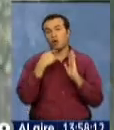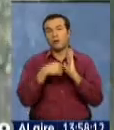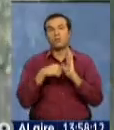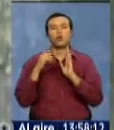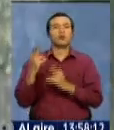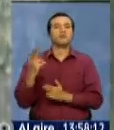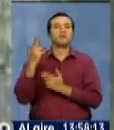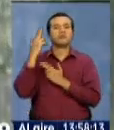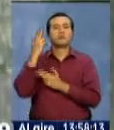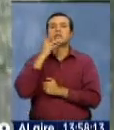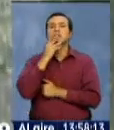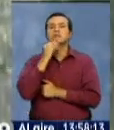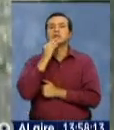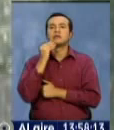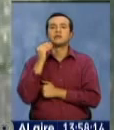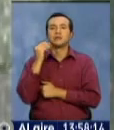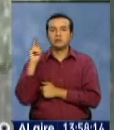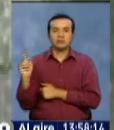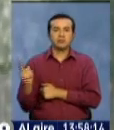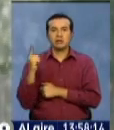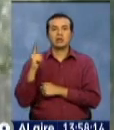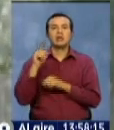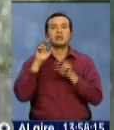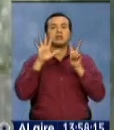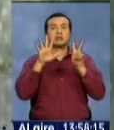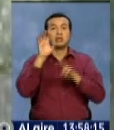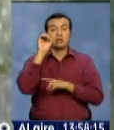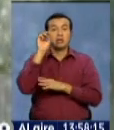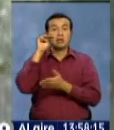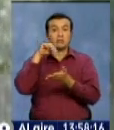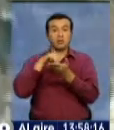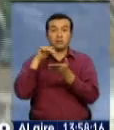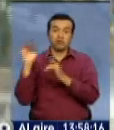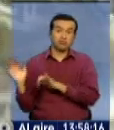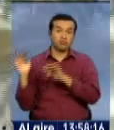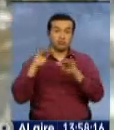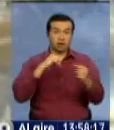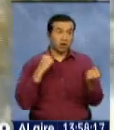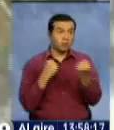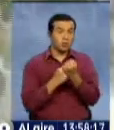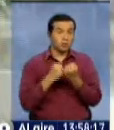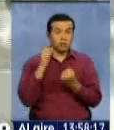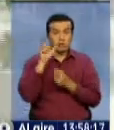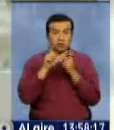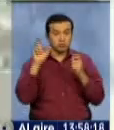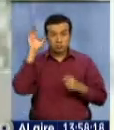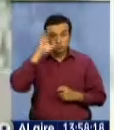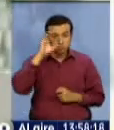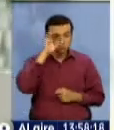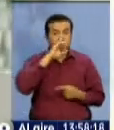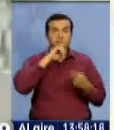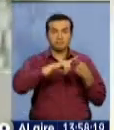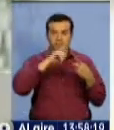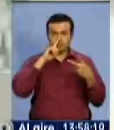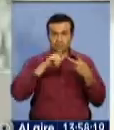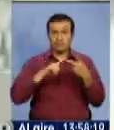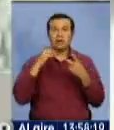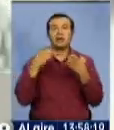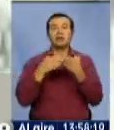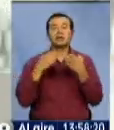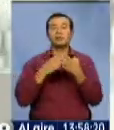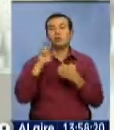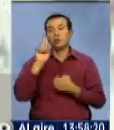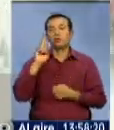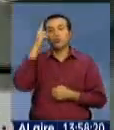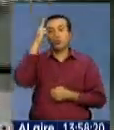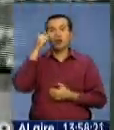el Ejército de Israel, que enviará a 70 de sus miembros para apoyar las labores de rescate. De igual manera, el equipo hondureño de